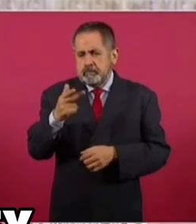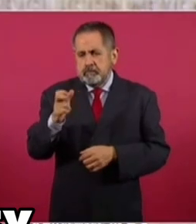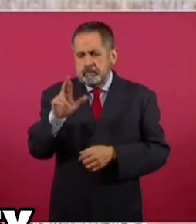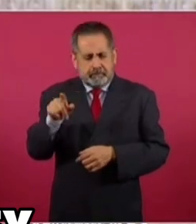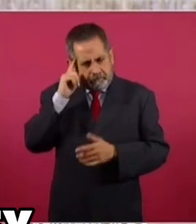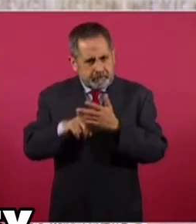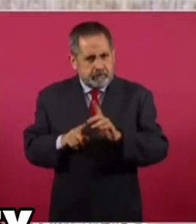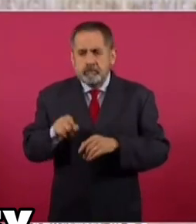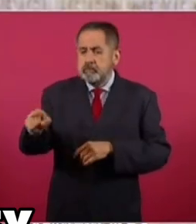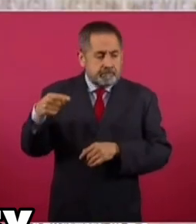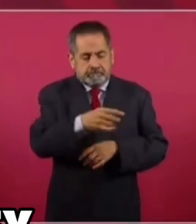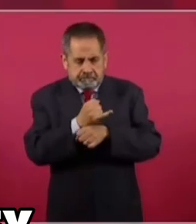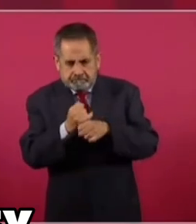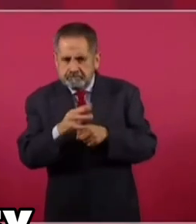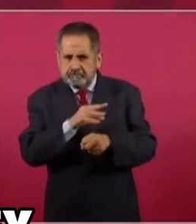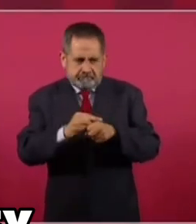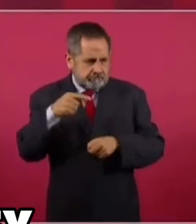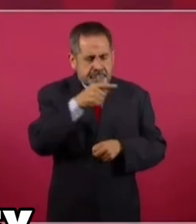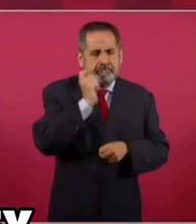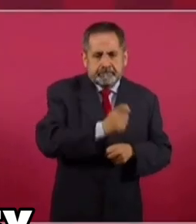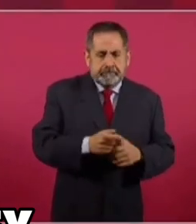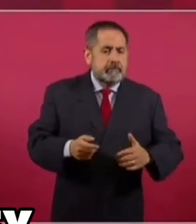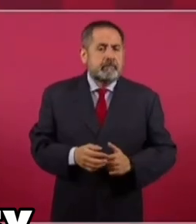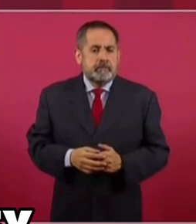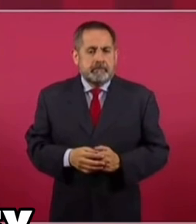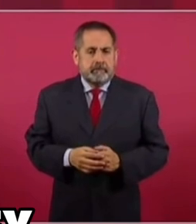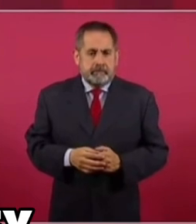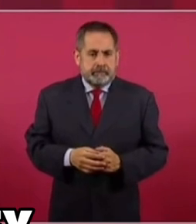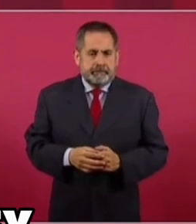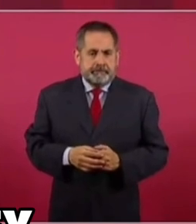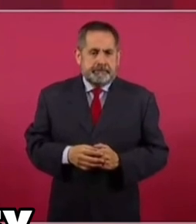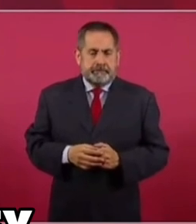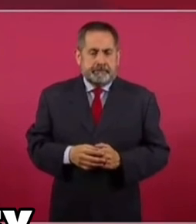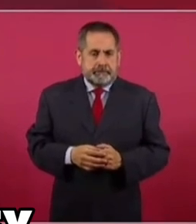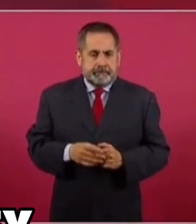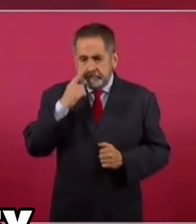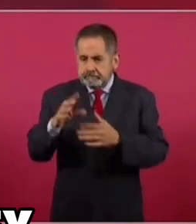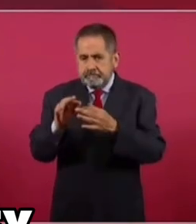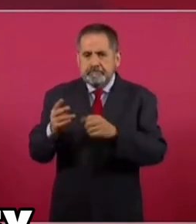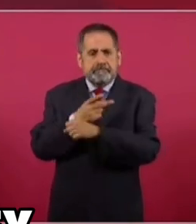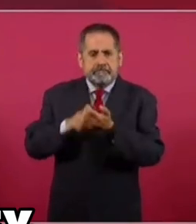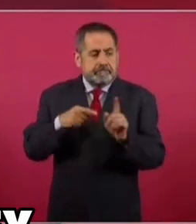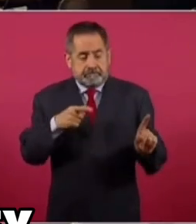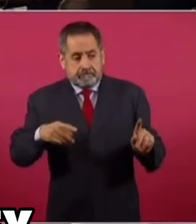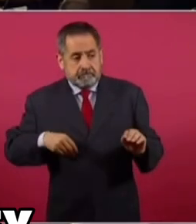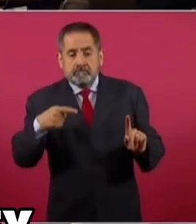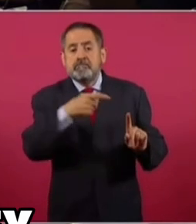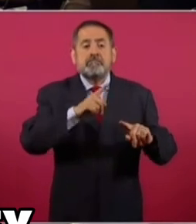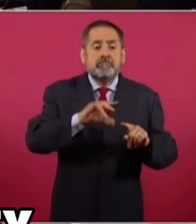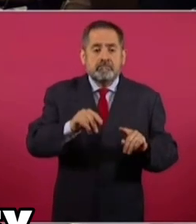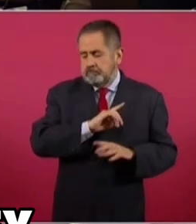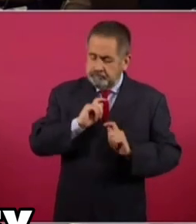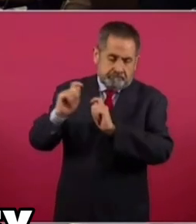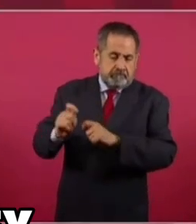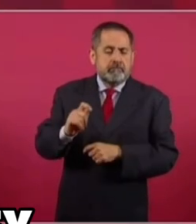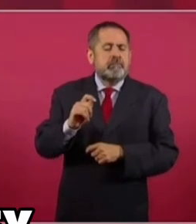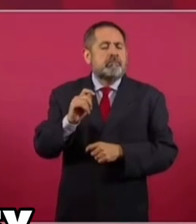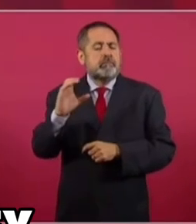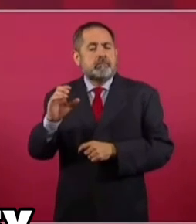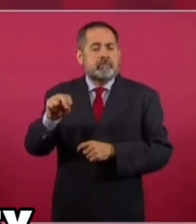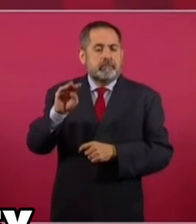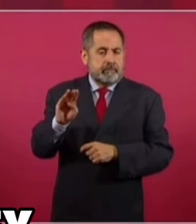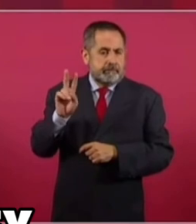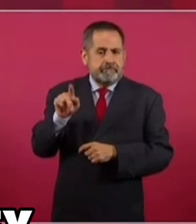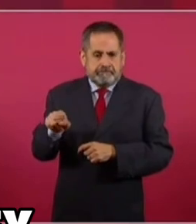que investigaran a fondo y que se diera sobre su responsabilidad y que interviniera la Comisión Nacional Bancaria y de